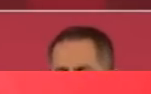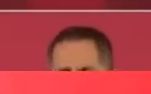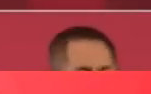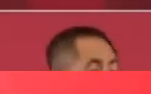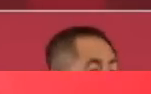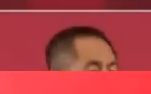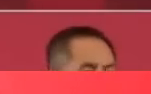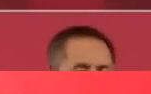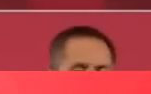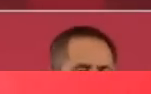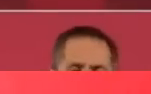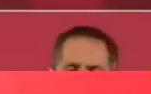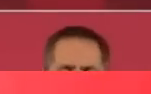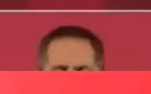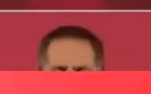pero no